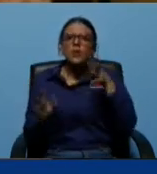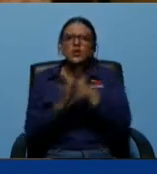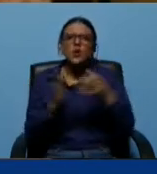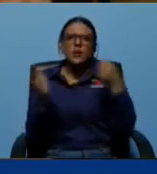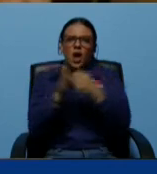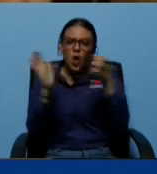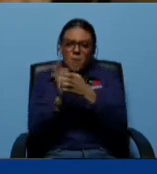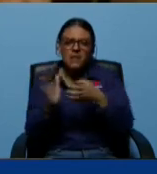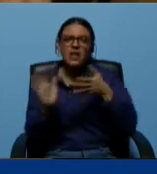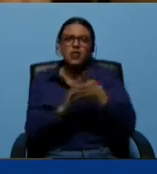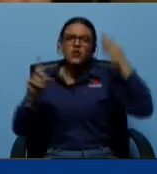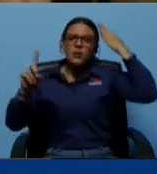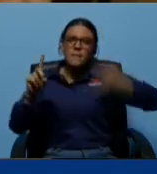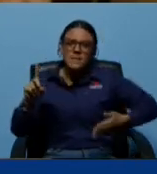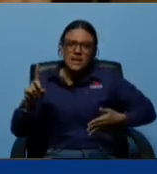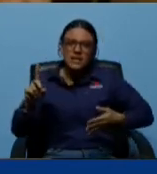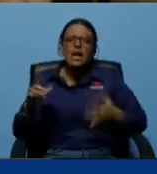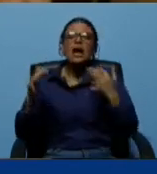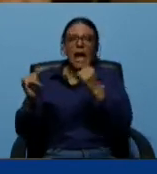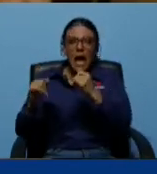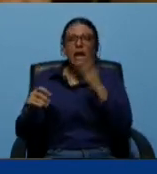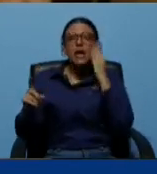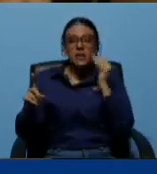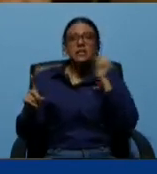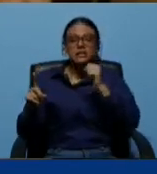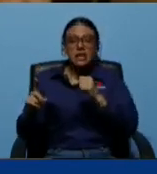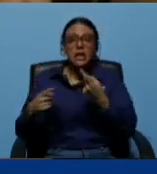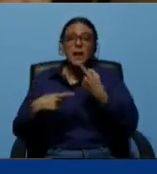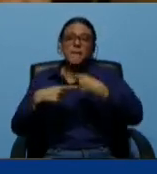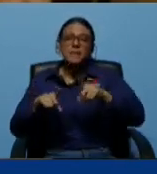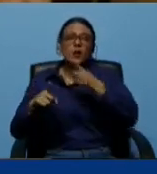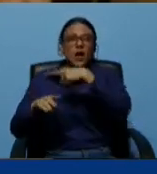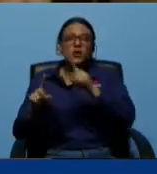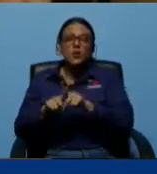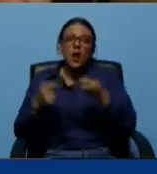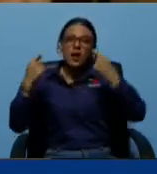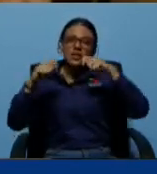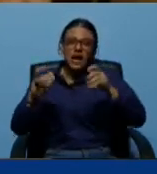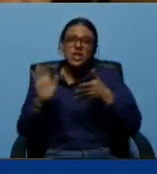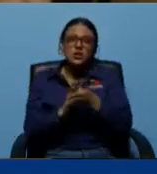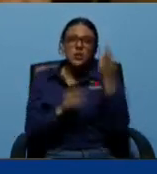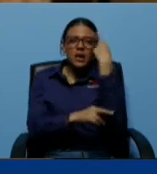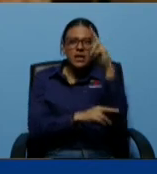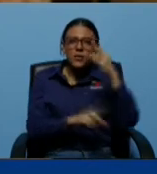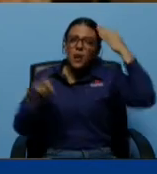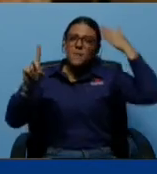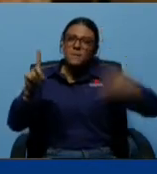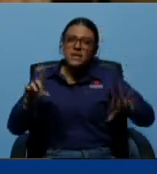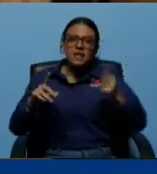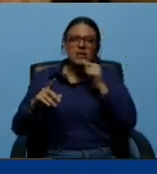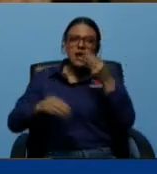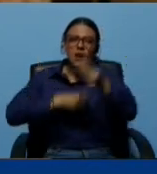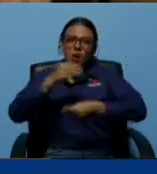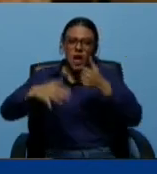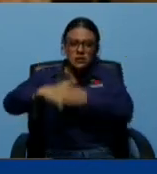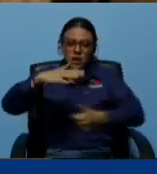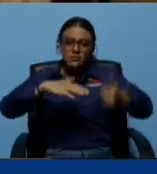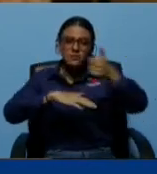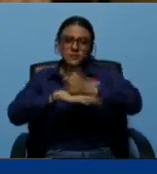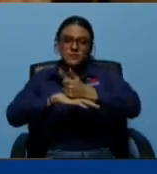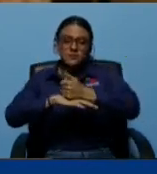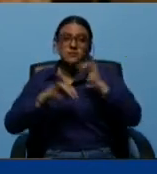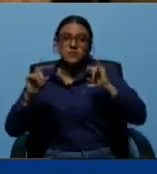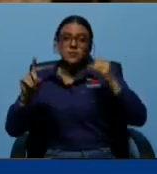carácter fascista e intentos, obviamente, de rebelión militar como la que encabezó